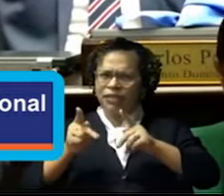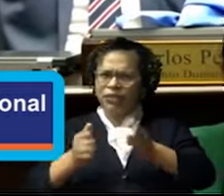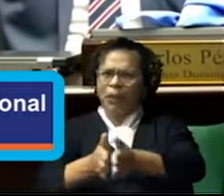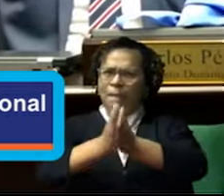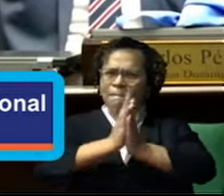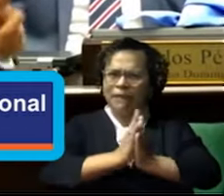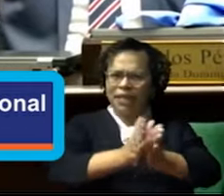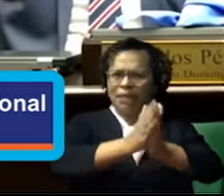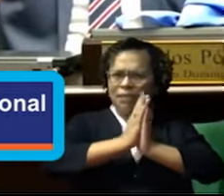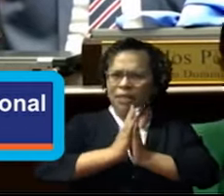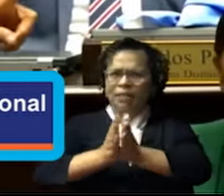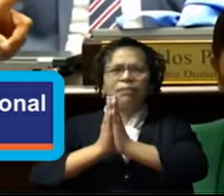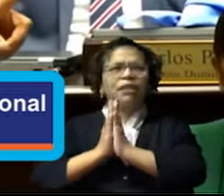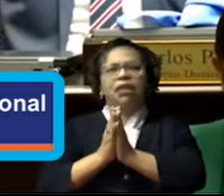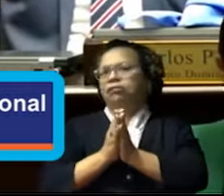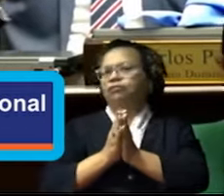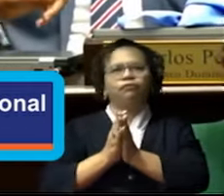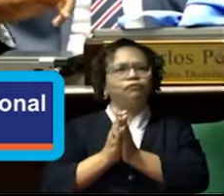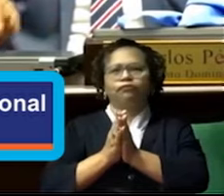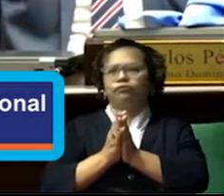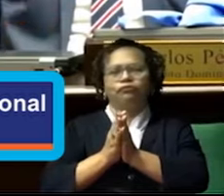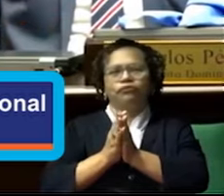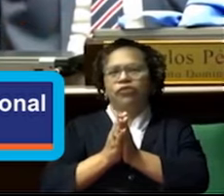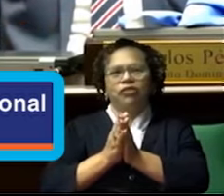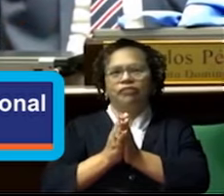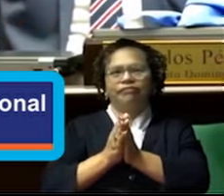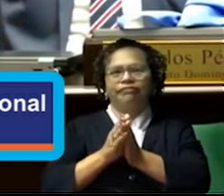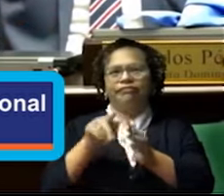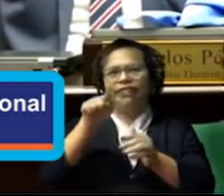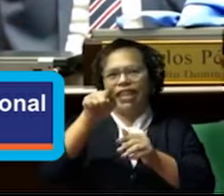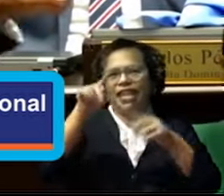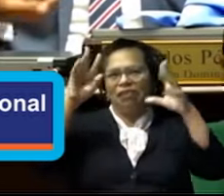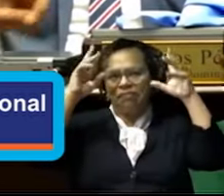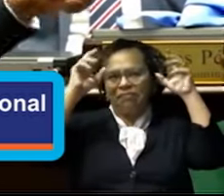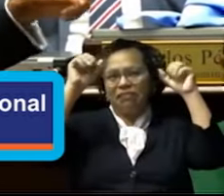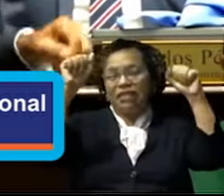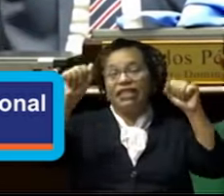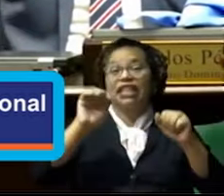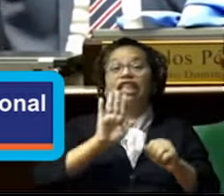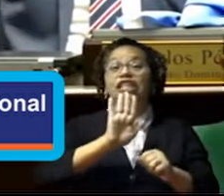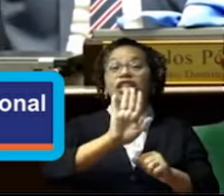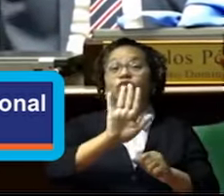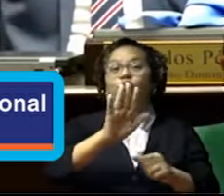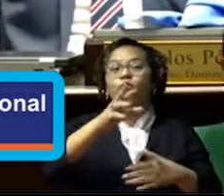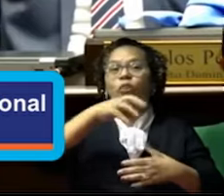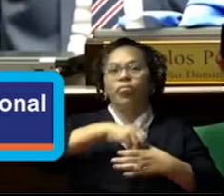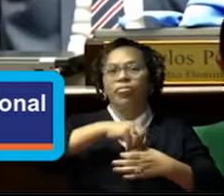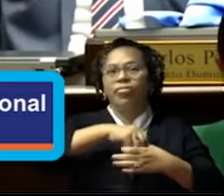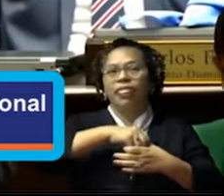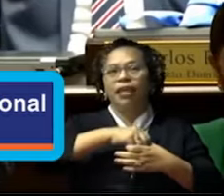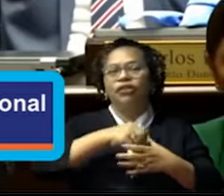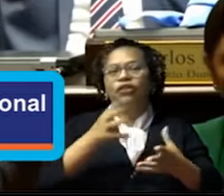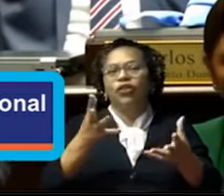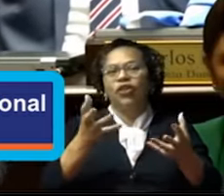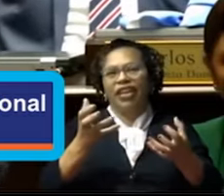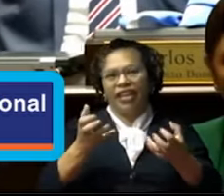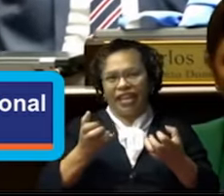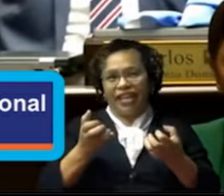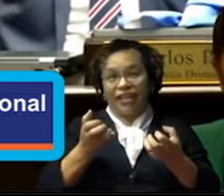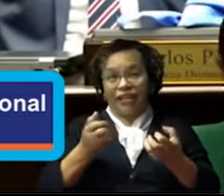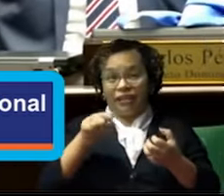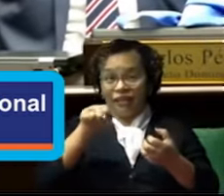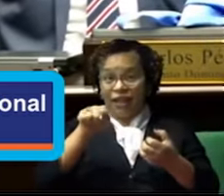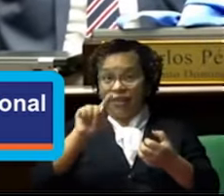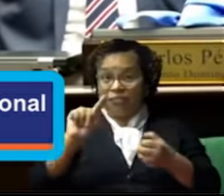de momento de un mandatario más, que no es el primero. No es Luis Abinader el primero. Es un mandatario más que